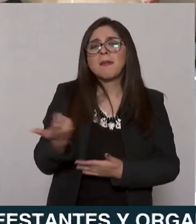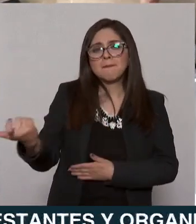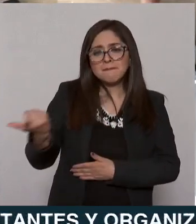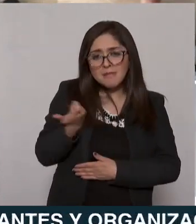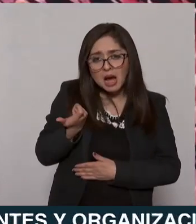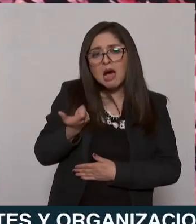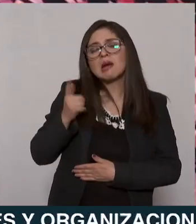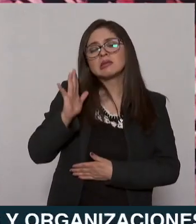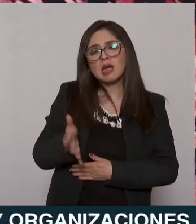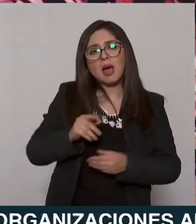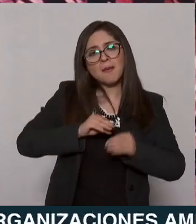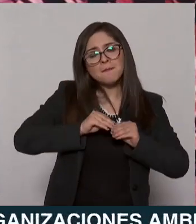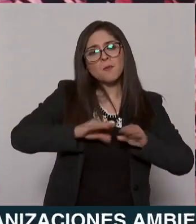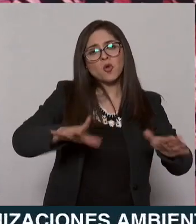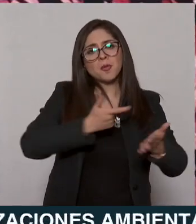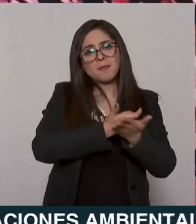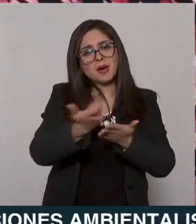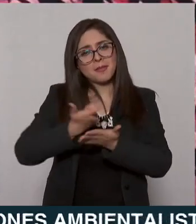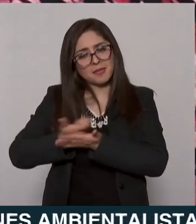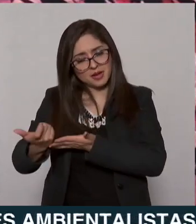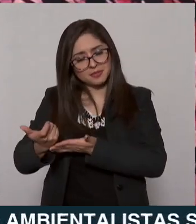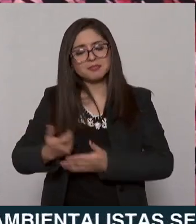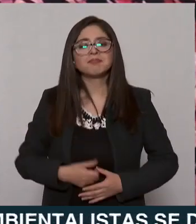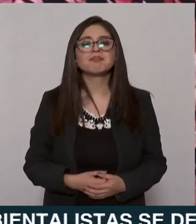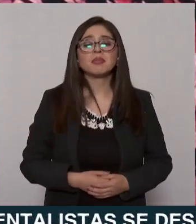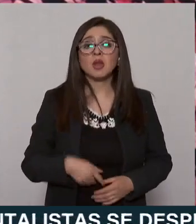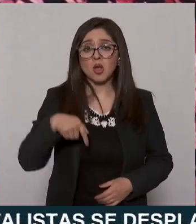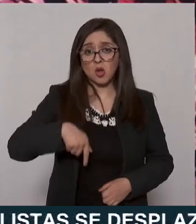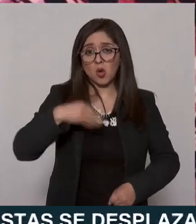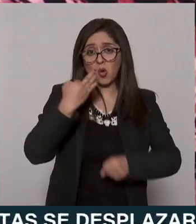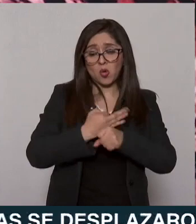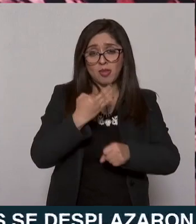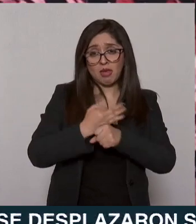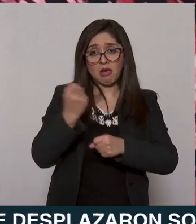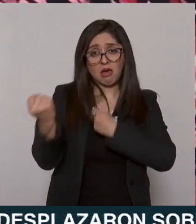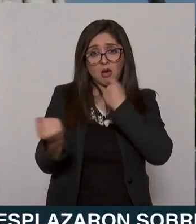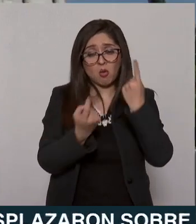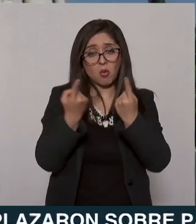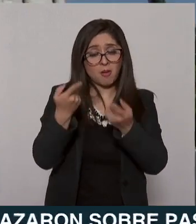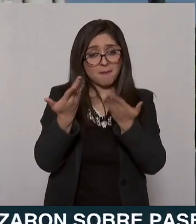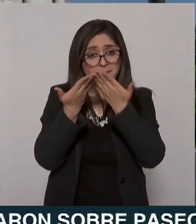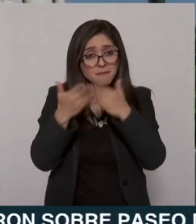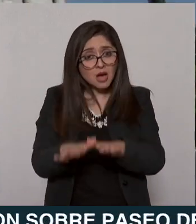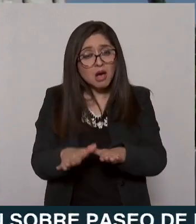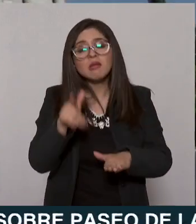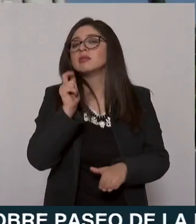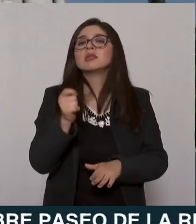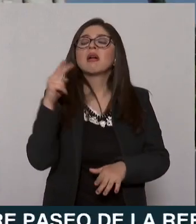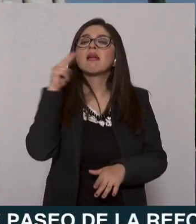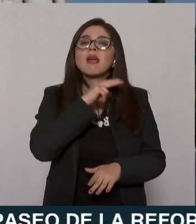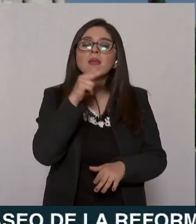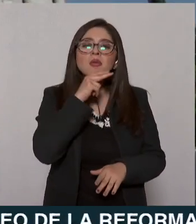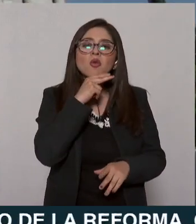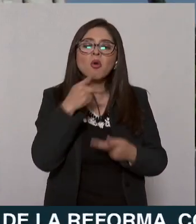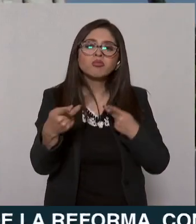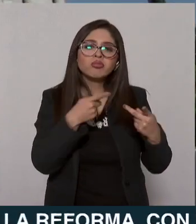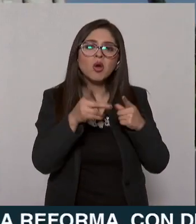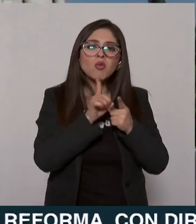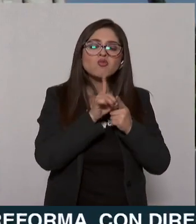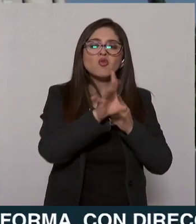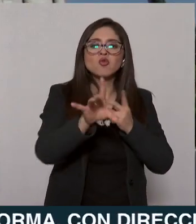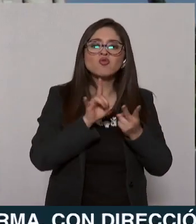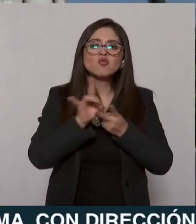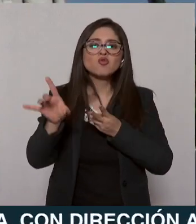cuentas. El día de hoy ya en algunos bancos que tienen pues unos sistemas más ágiles que otros